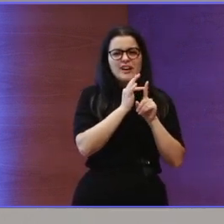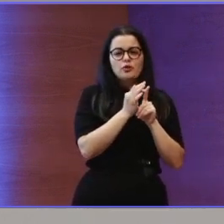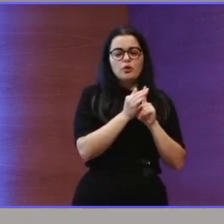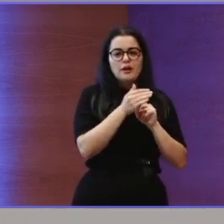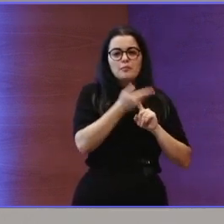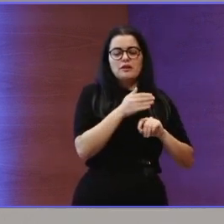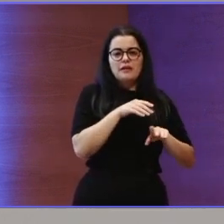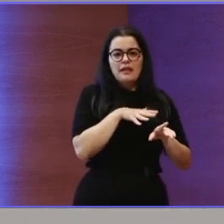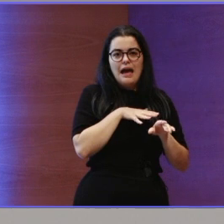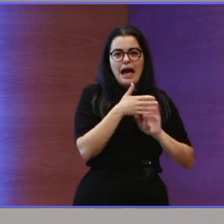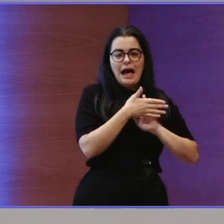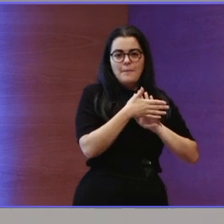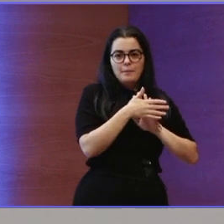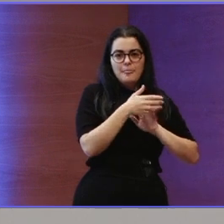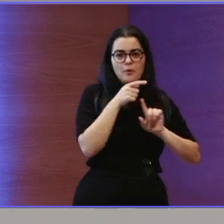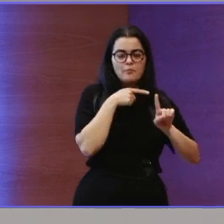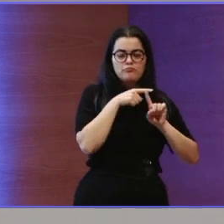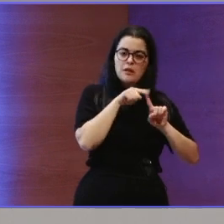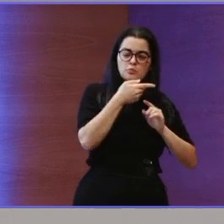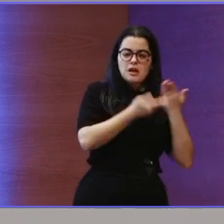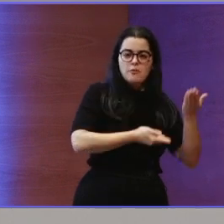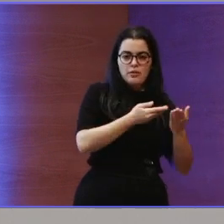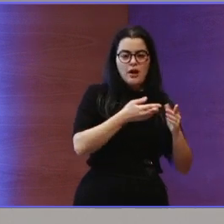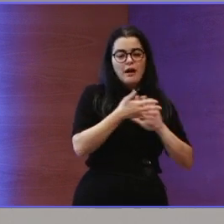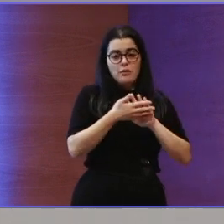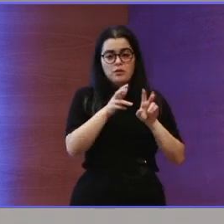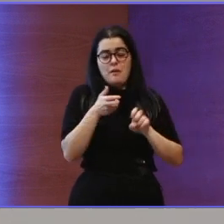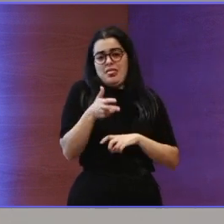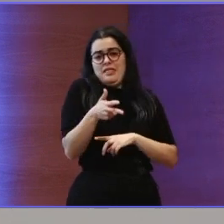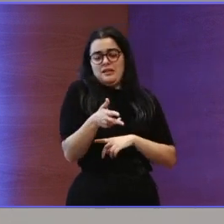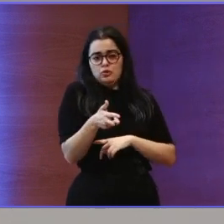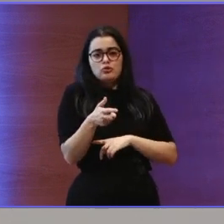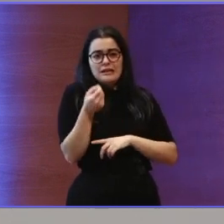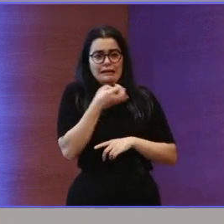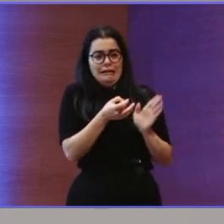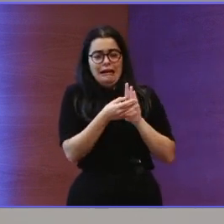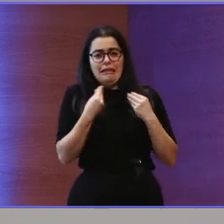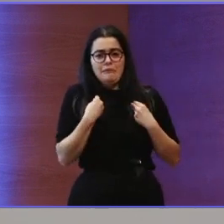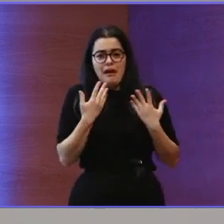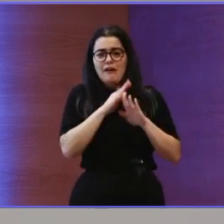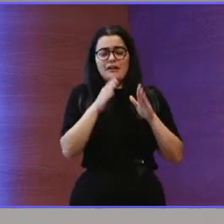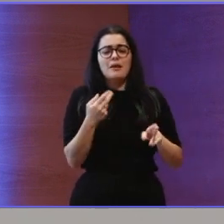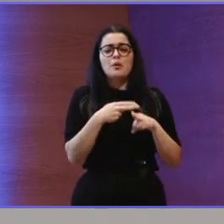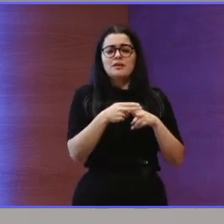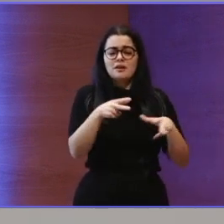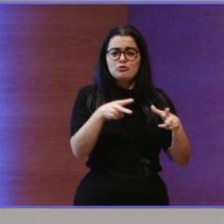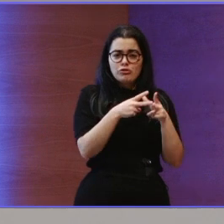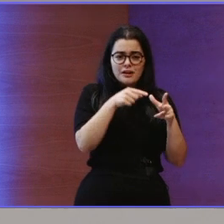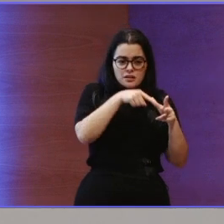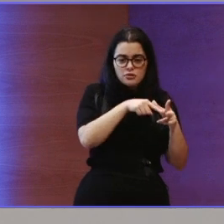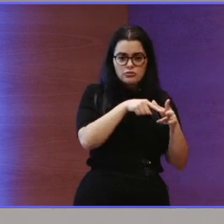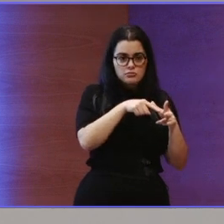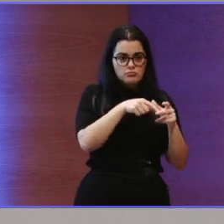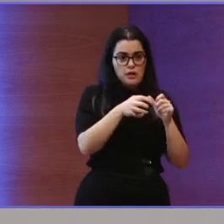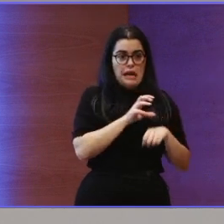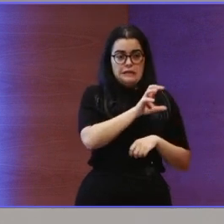calidad de vida y hablando también de acceso a derechos no las políticas si algo son eh las actividades o las acciones que desarrolla el